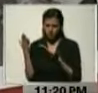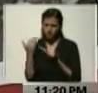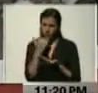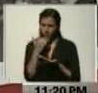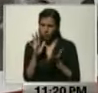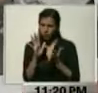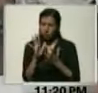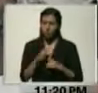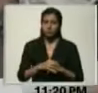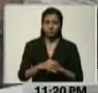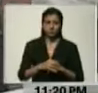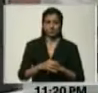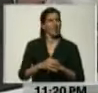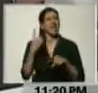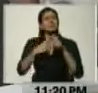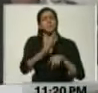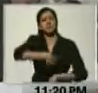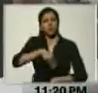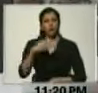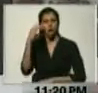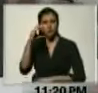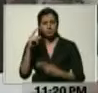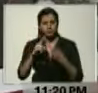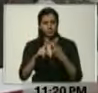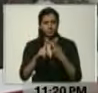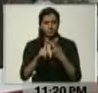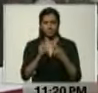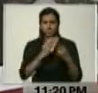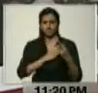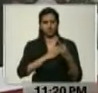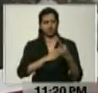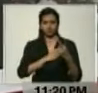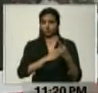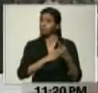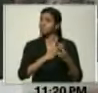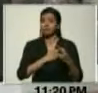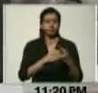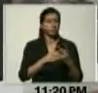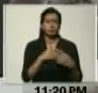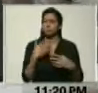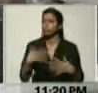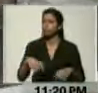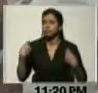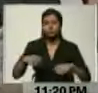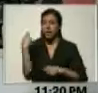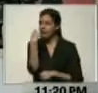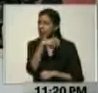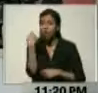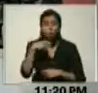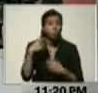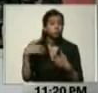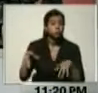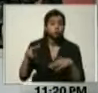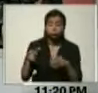¿eh? Ahí está Aznar y está la joya narcoparamilitar de Uribe.